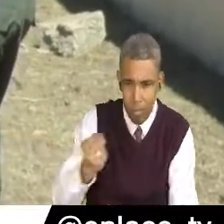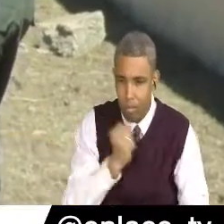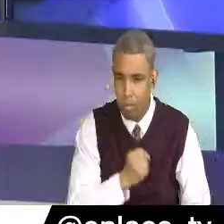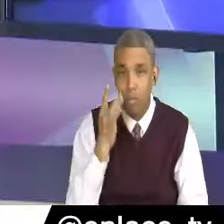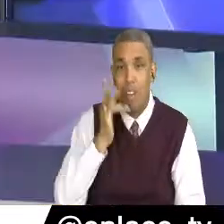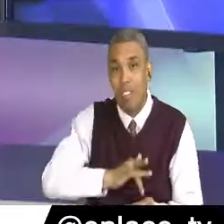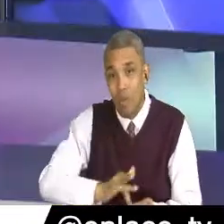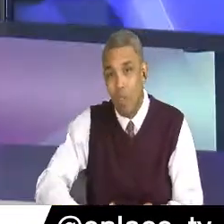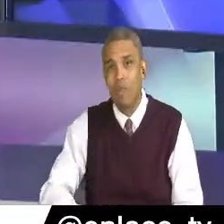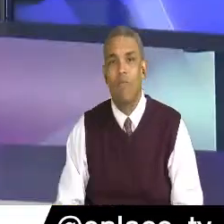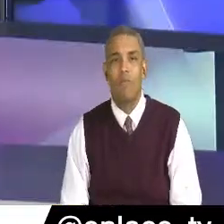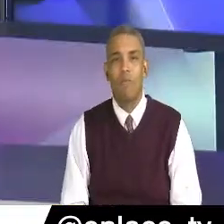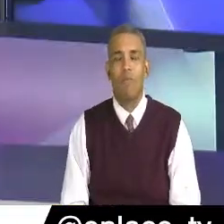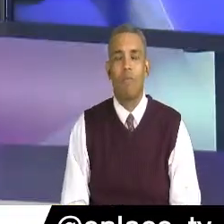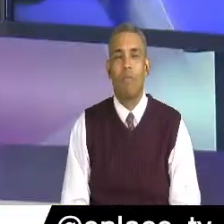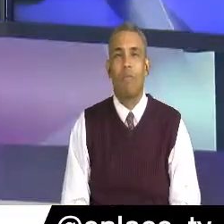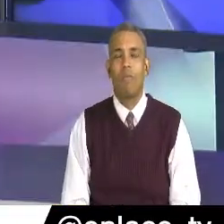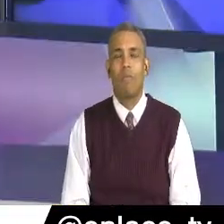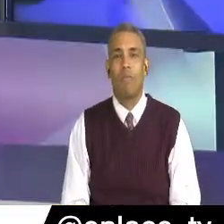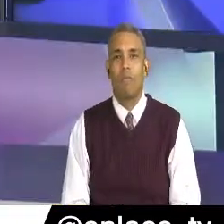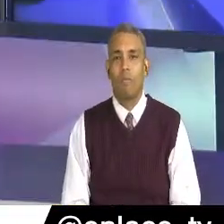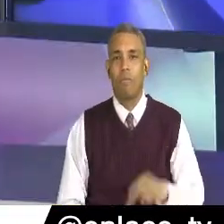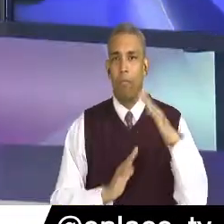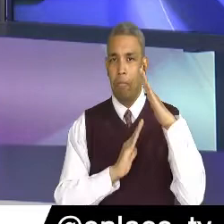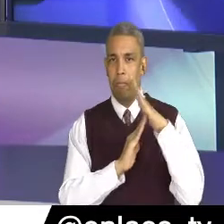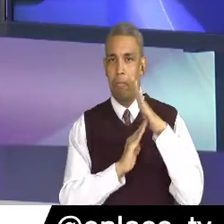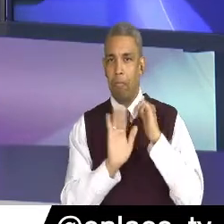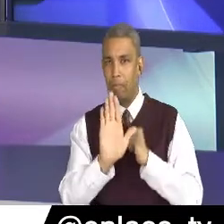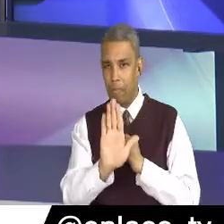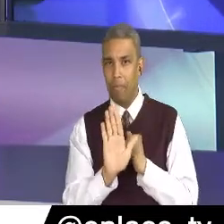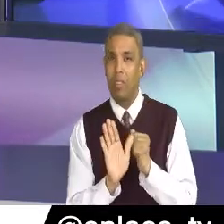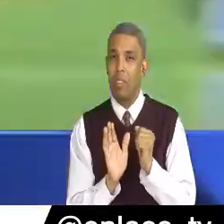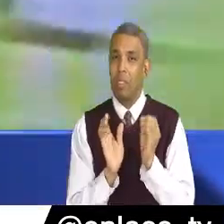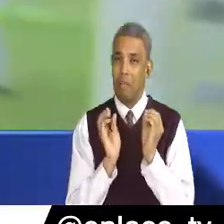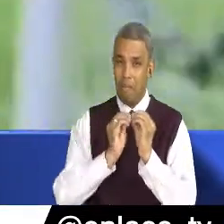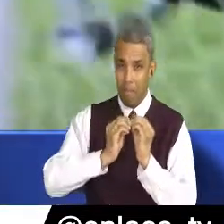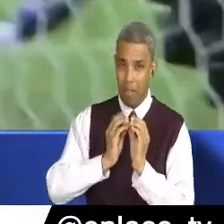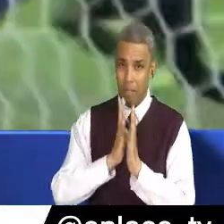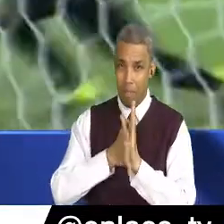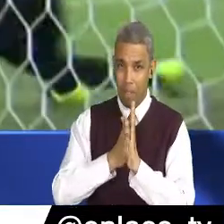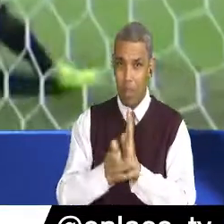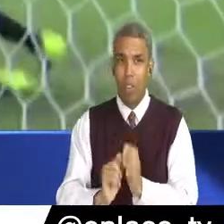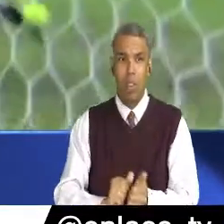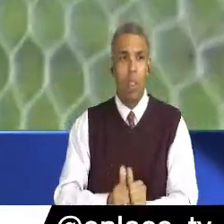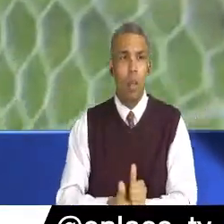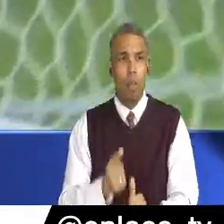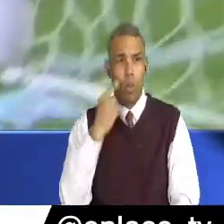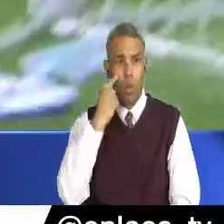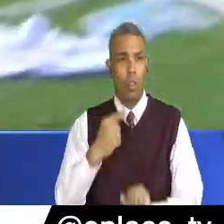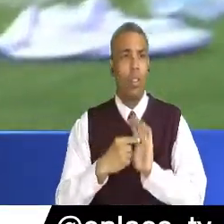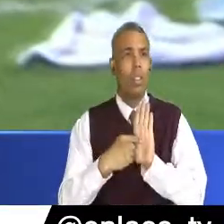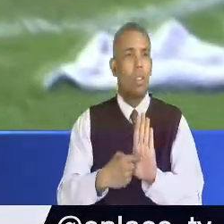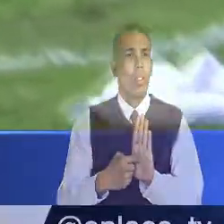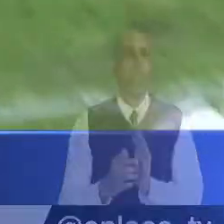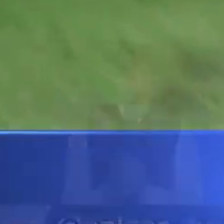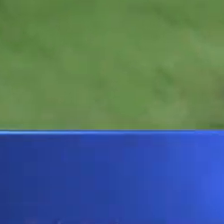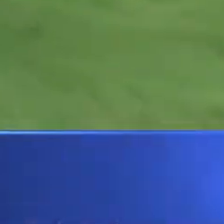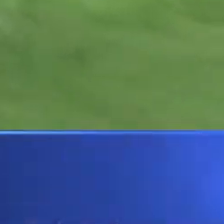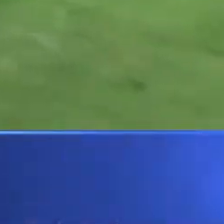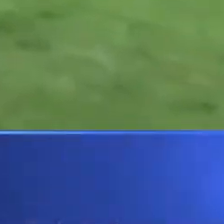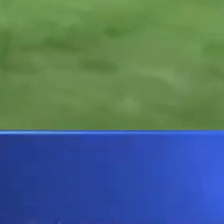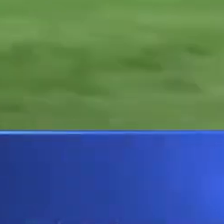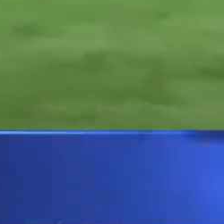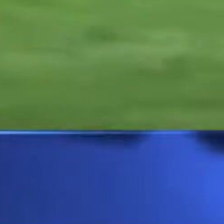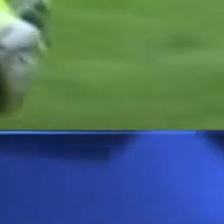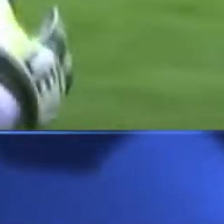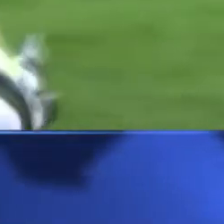ambiente. Momento de hacer una pausa, pero no se muevan porque al regresar tenemos para ustedes imágenes de lo que fue la llegada de los jugadores